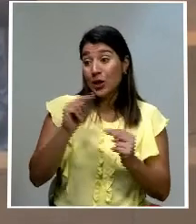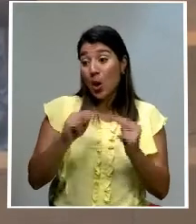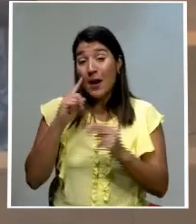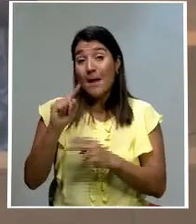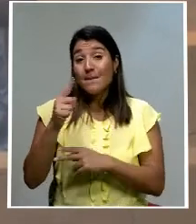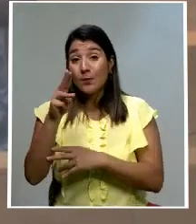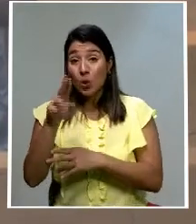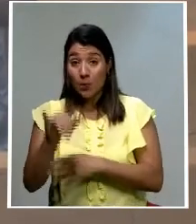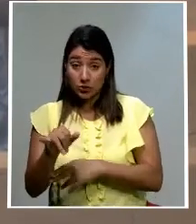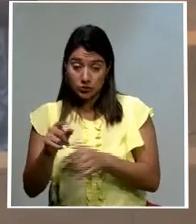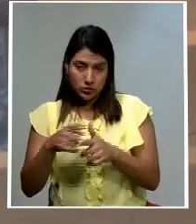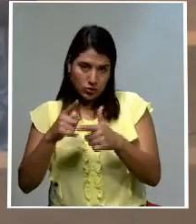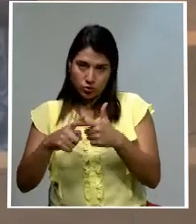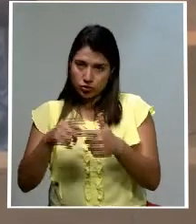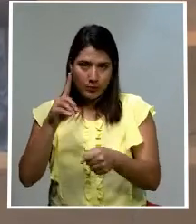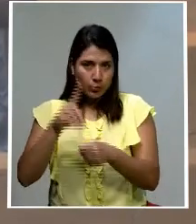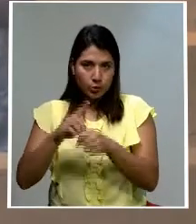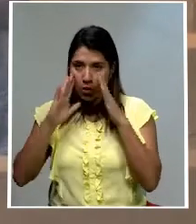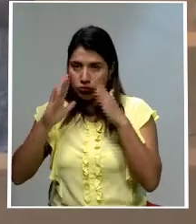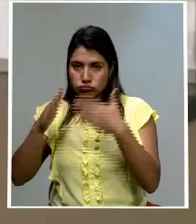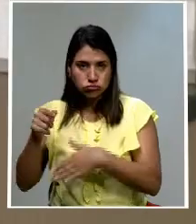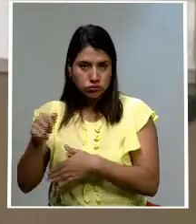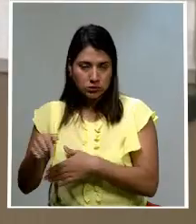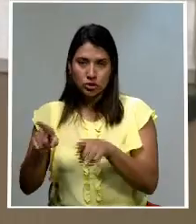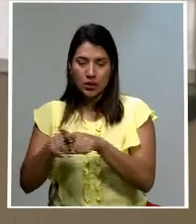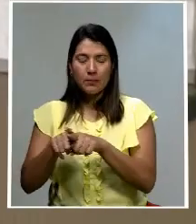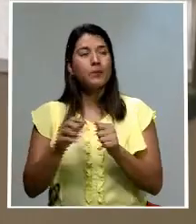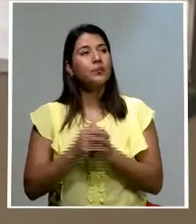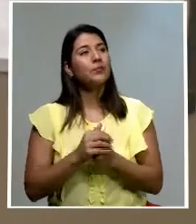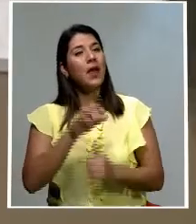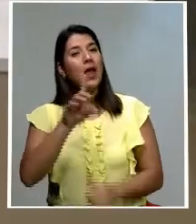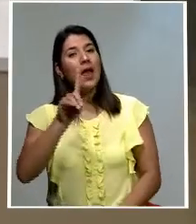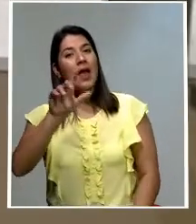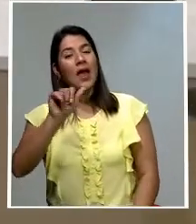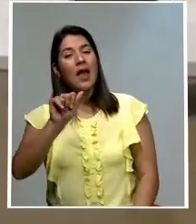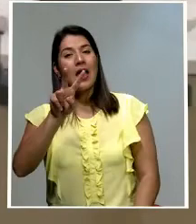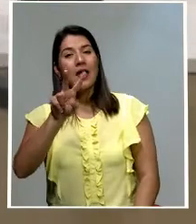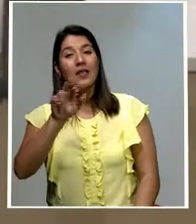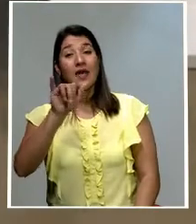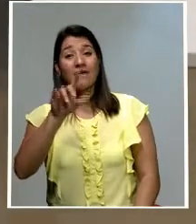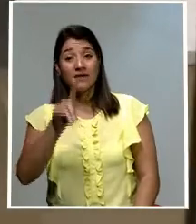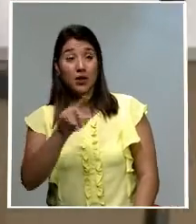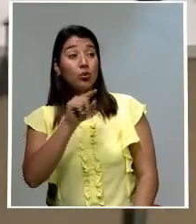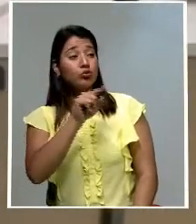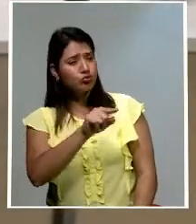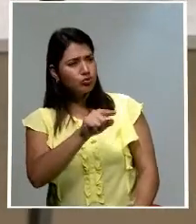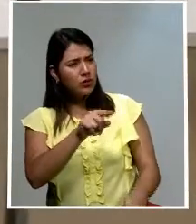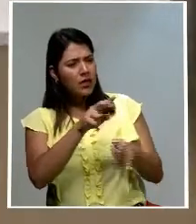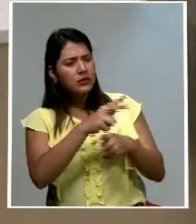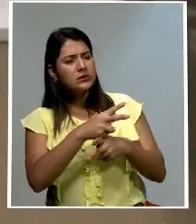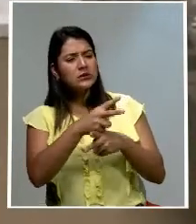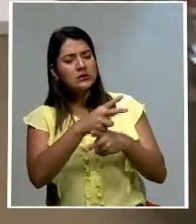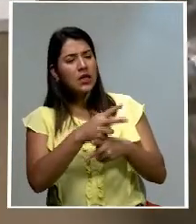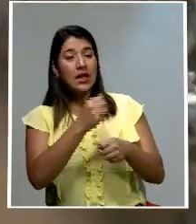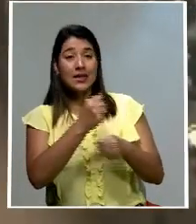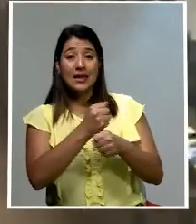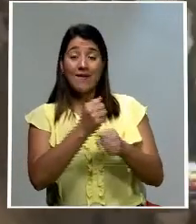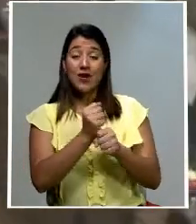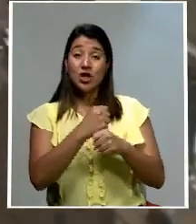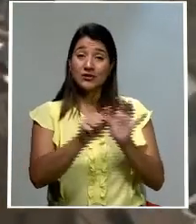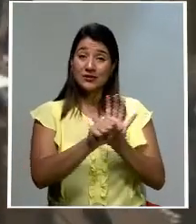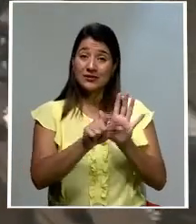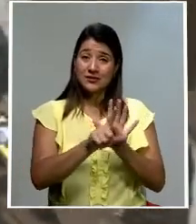se enfocan también en esto. Don David, usted que le ha dado seguimiento a la Asamblea Legislativa, hay leyes que han salido